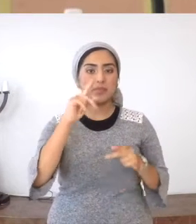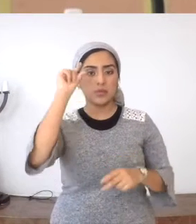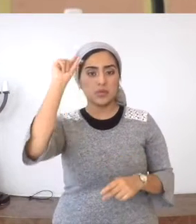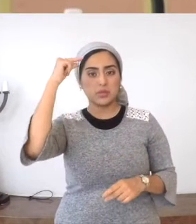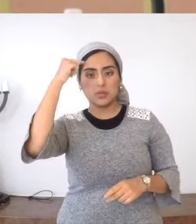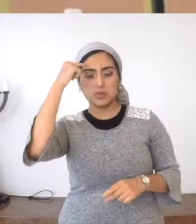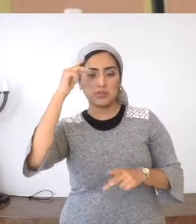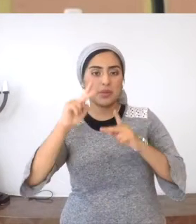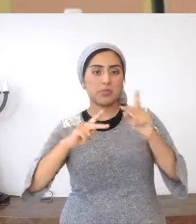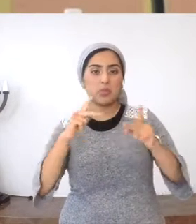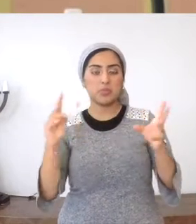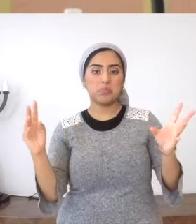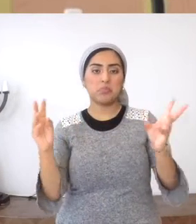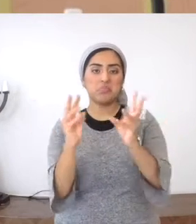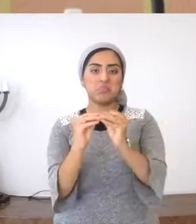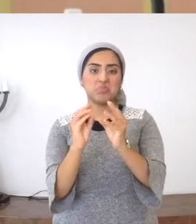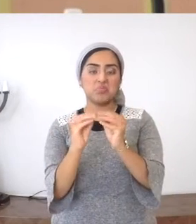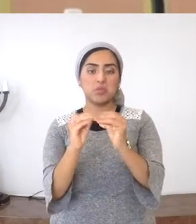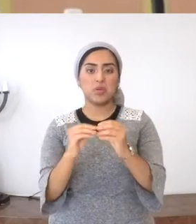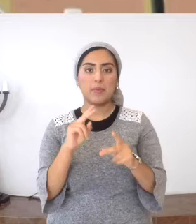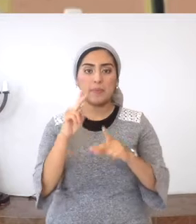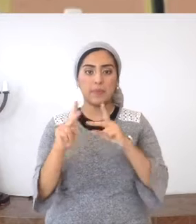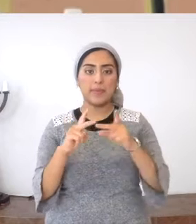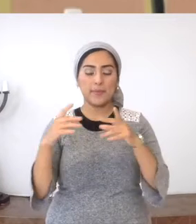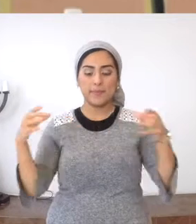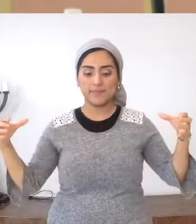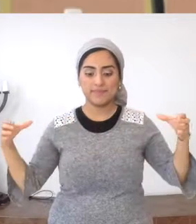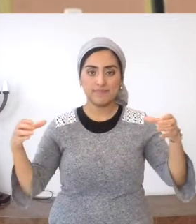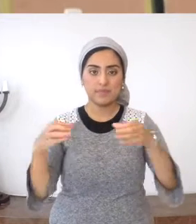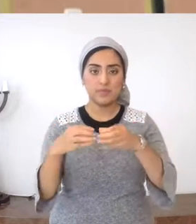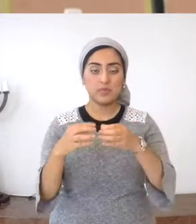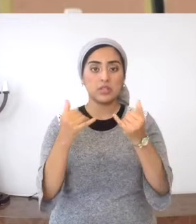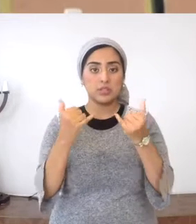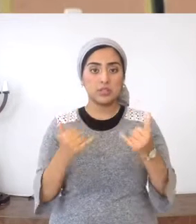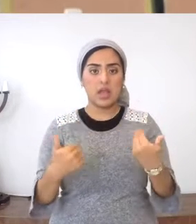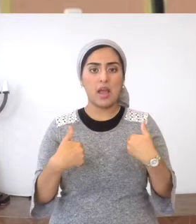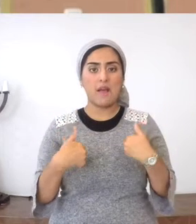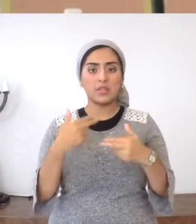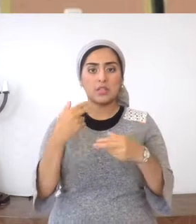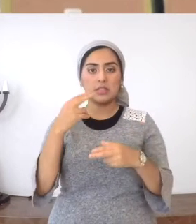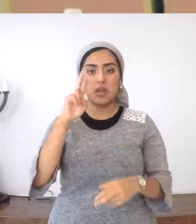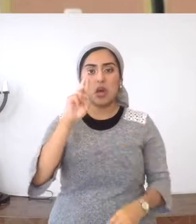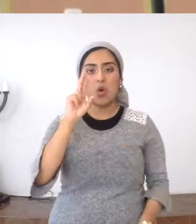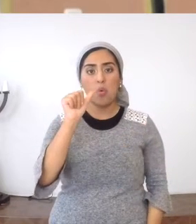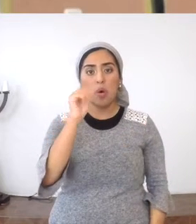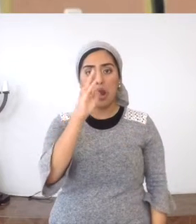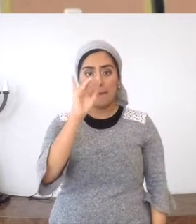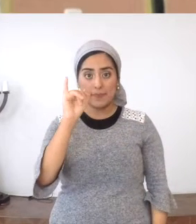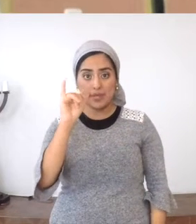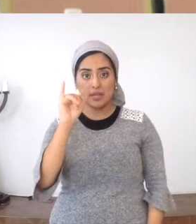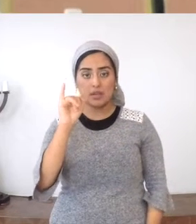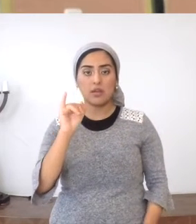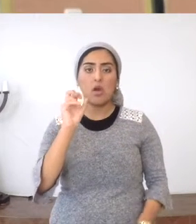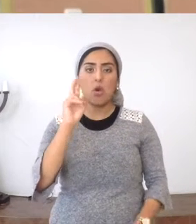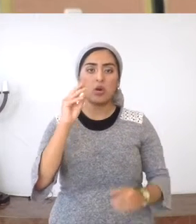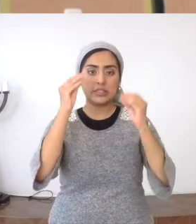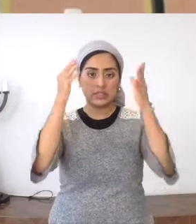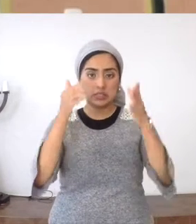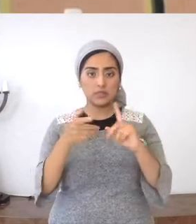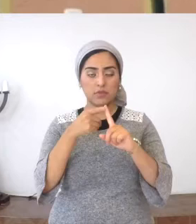Diputados De acá de México O de tu país O sea El Pueblo Unido Ahora Hubo un Rabino